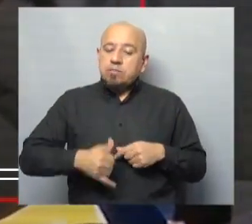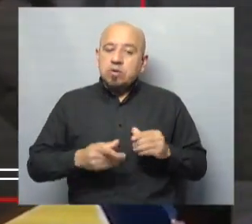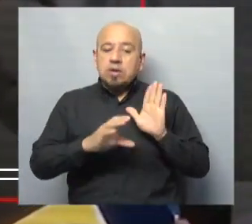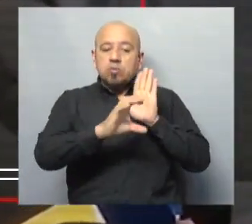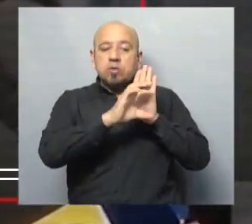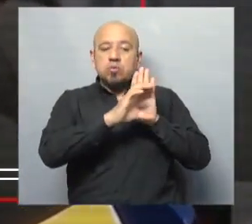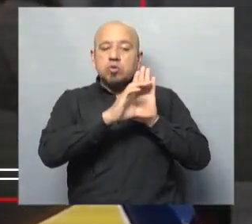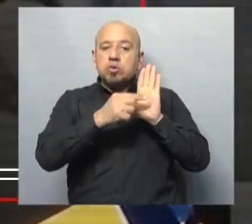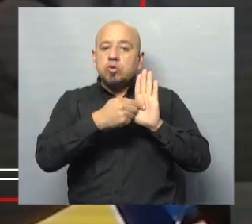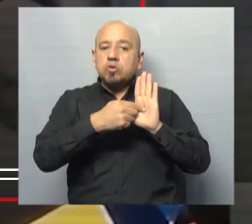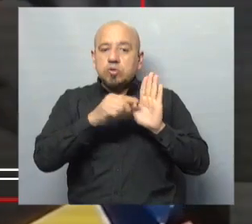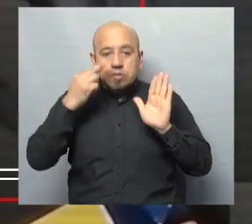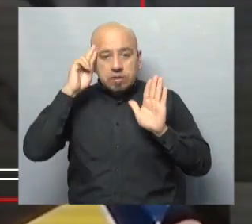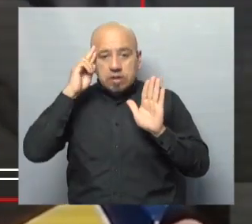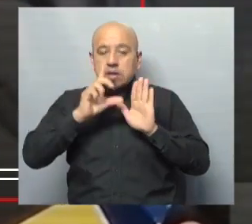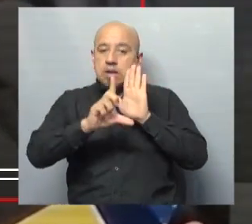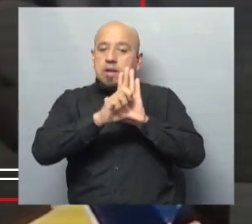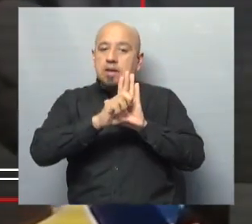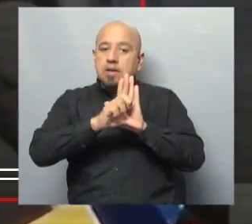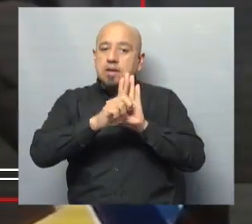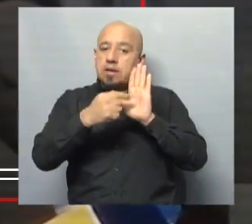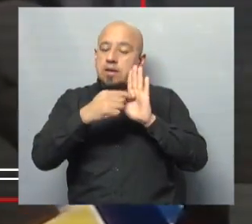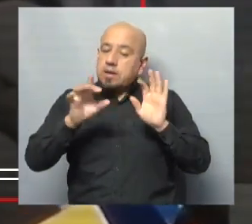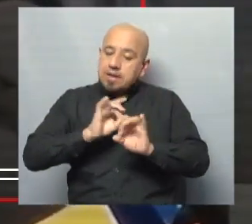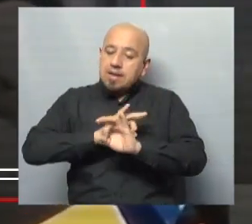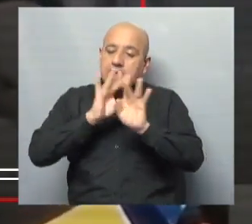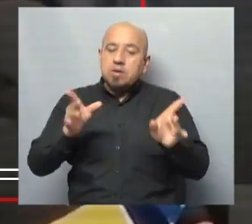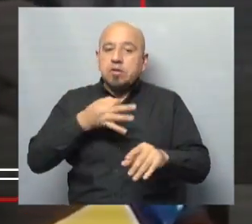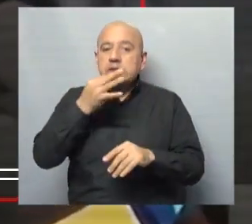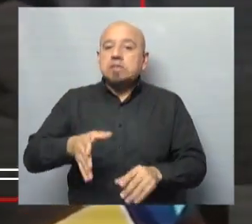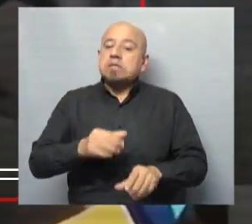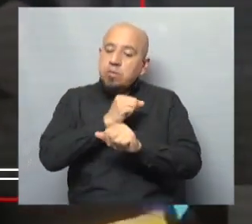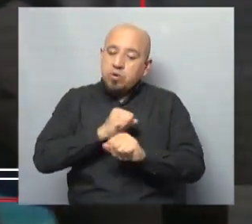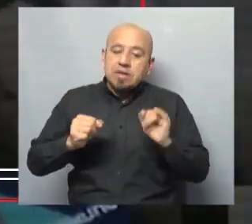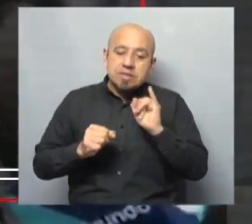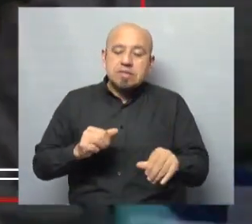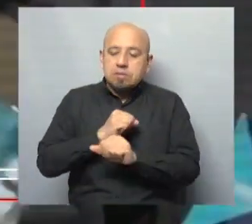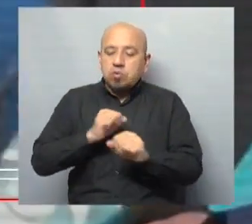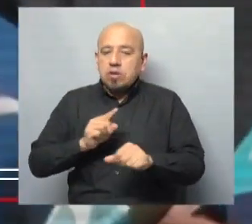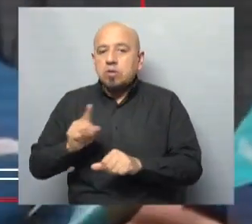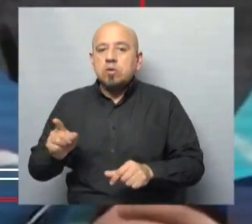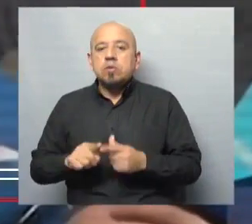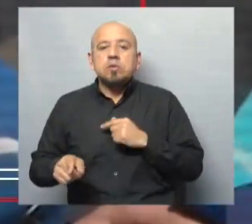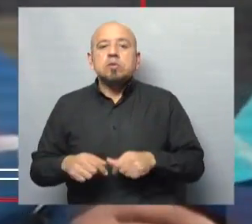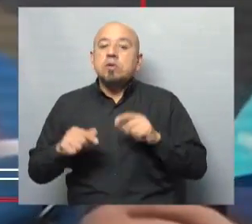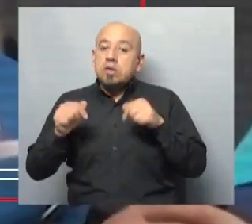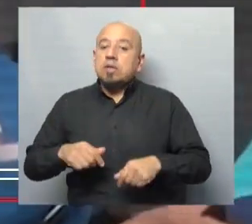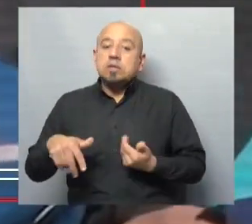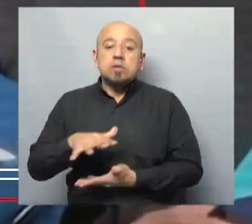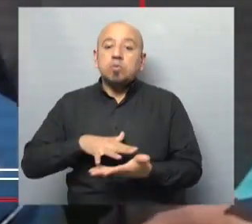y a la ley y la ley claramente marca lo que se puede y claramente marca lo que no se puede actualmente no ocurre esta situación